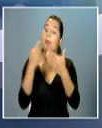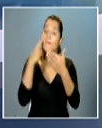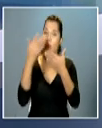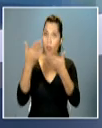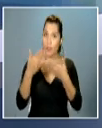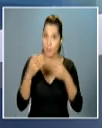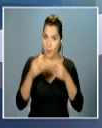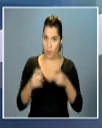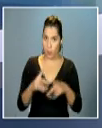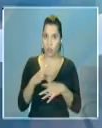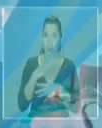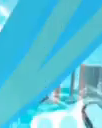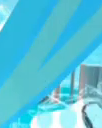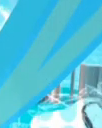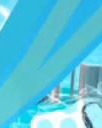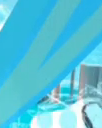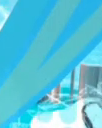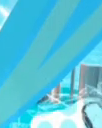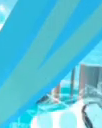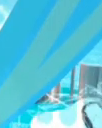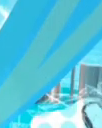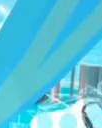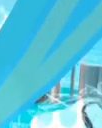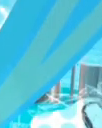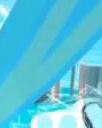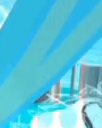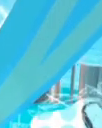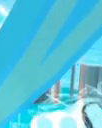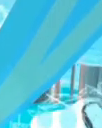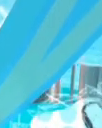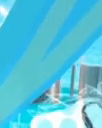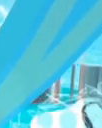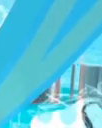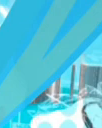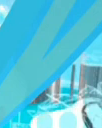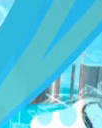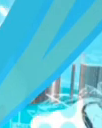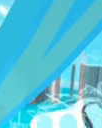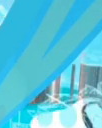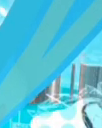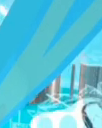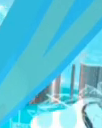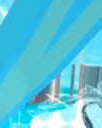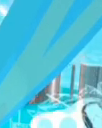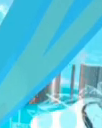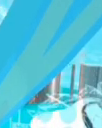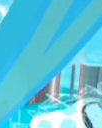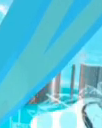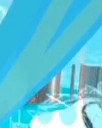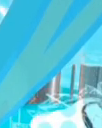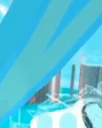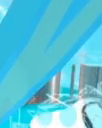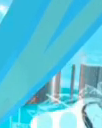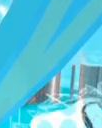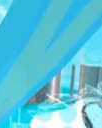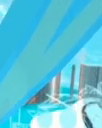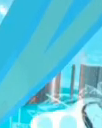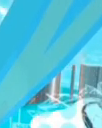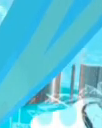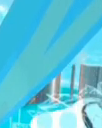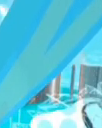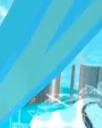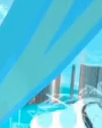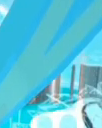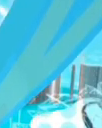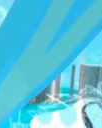Claro, ya dejé de ser juez, hoy en día todos me conocen como ex juez. Desde el punto de vista, vamos a ver, el día de